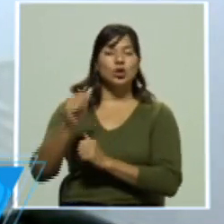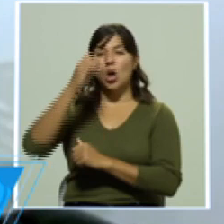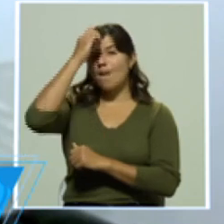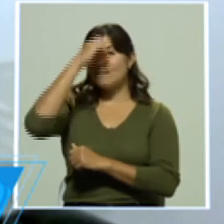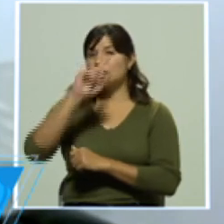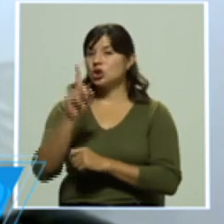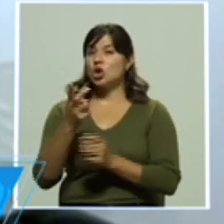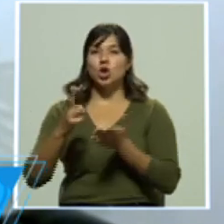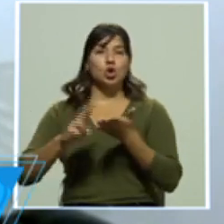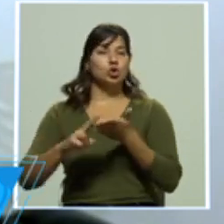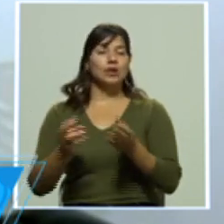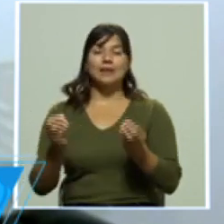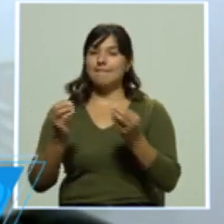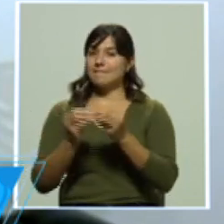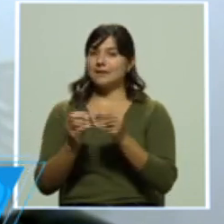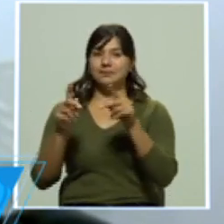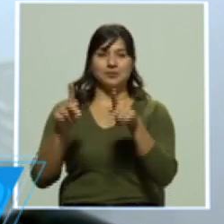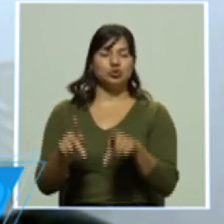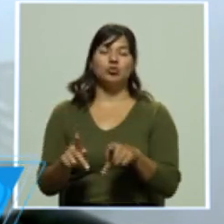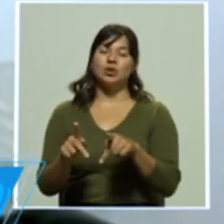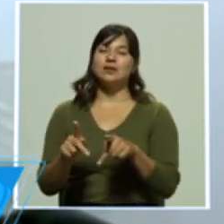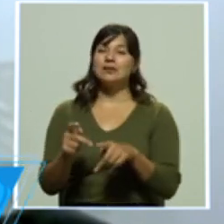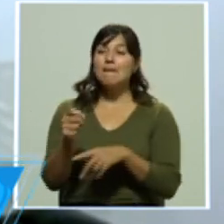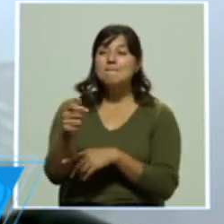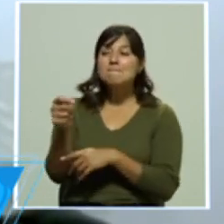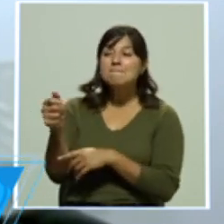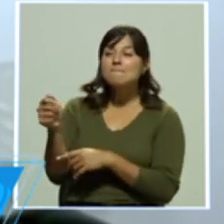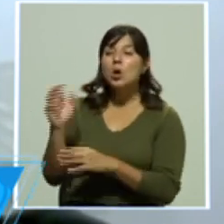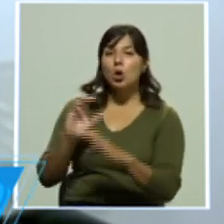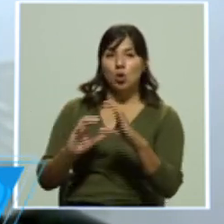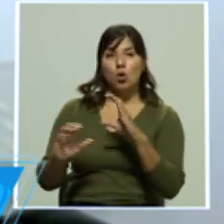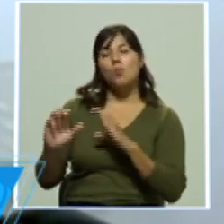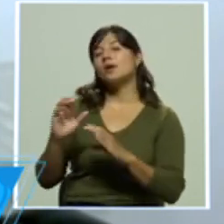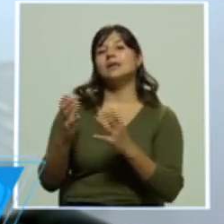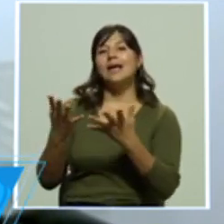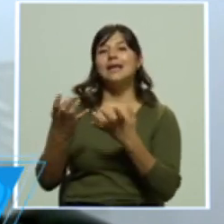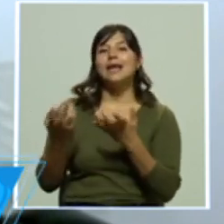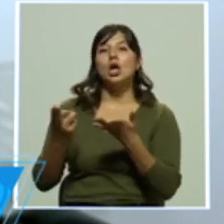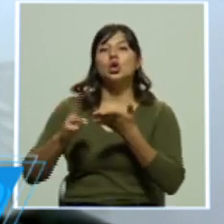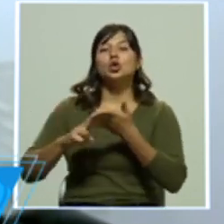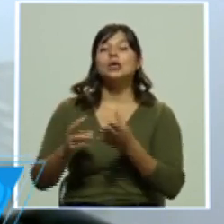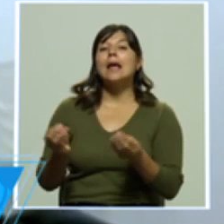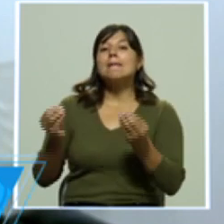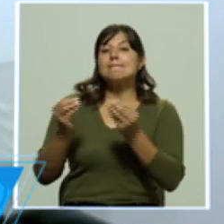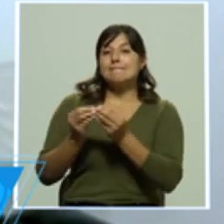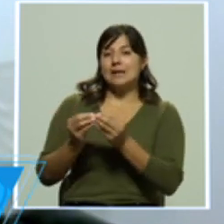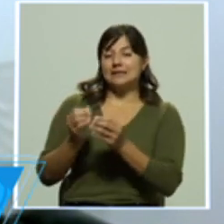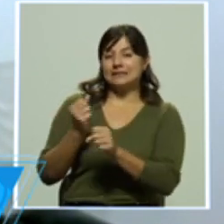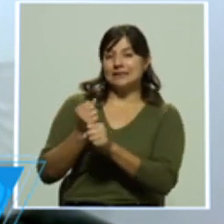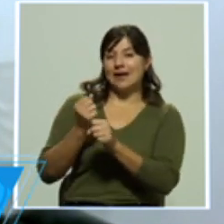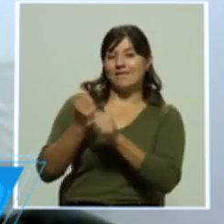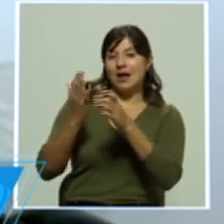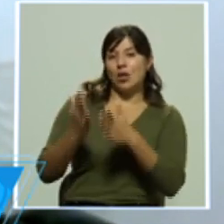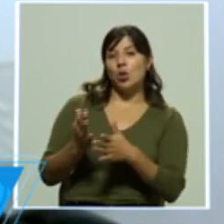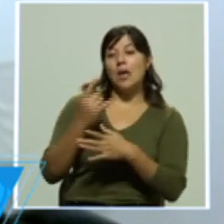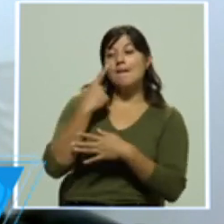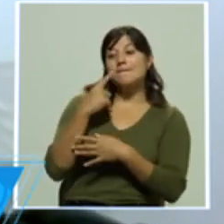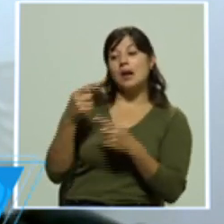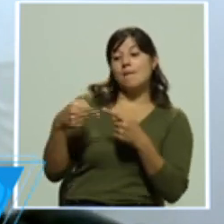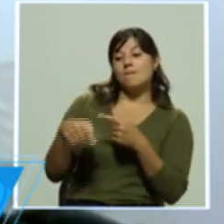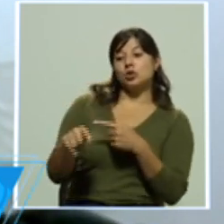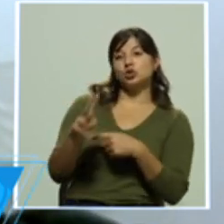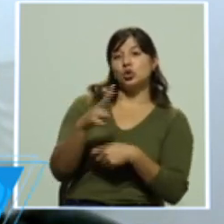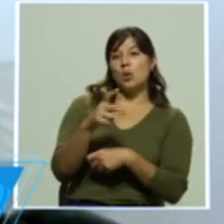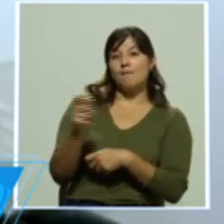Dada la situación en la que estamos, realmente son pocos los comercios que van a proceder a hacer contrataciones nuevas para estos próximos 2 meses.